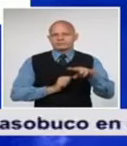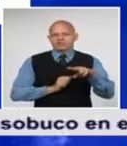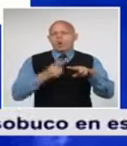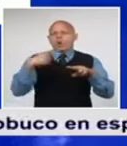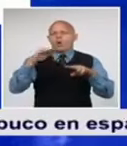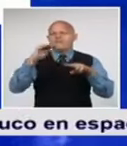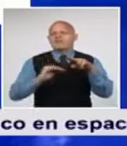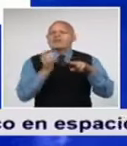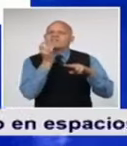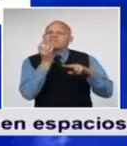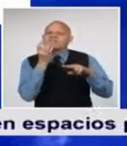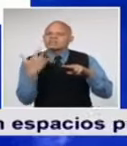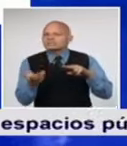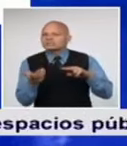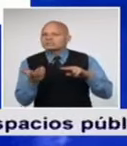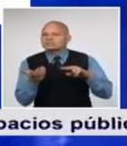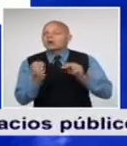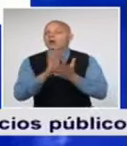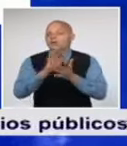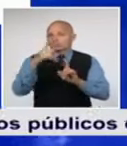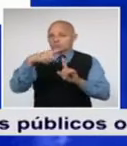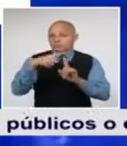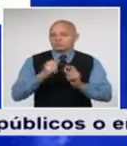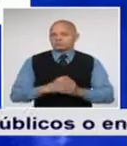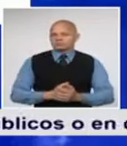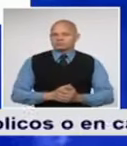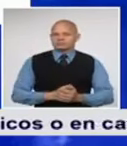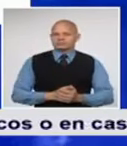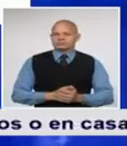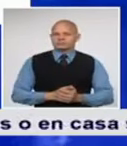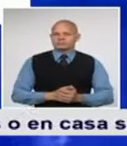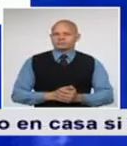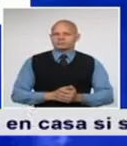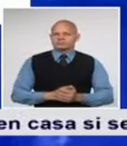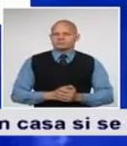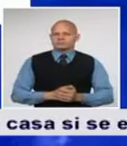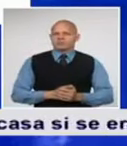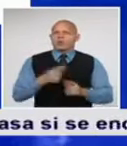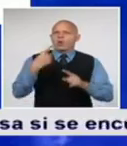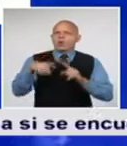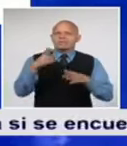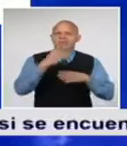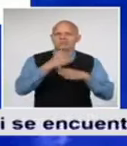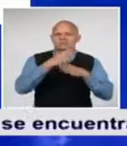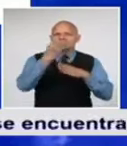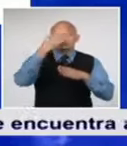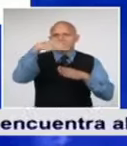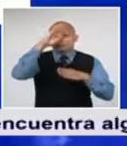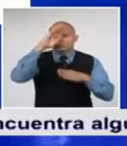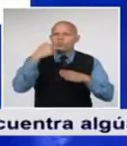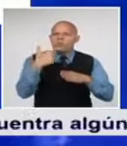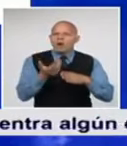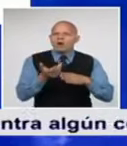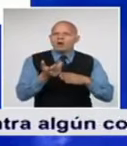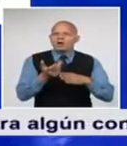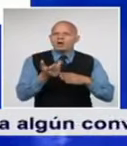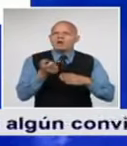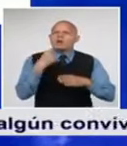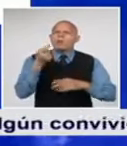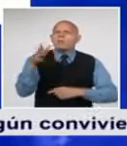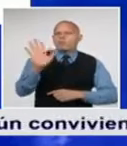verde, que es Matanzas, y Santiago de Cuba, que es la otra que aparece